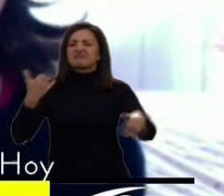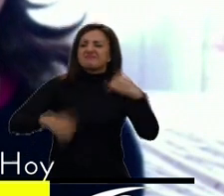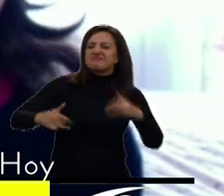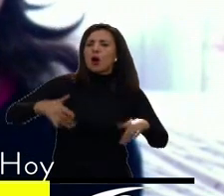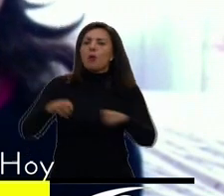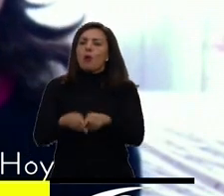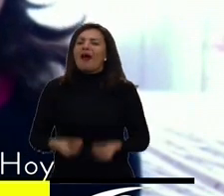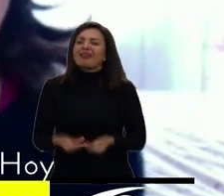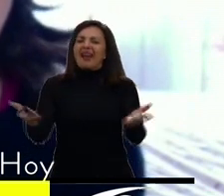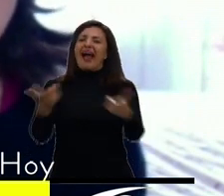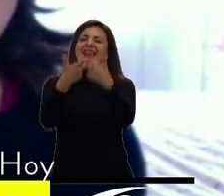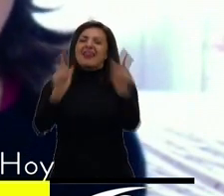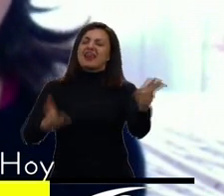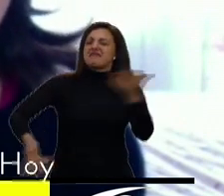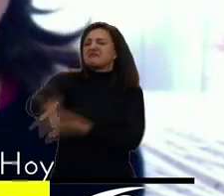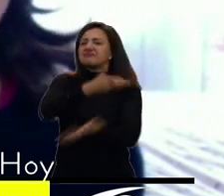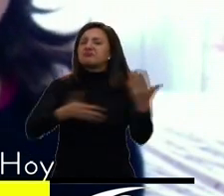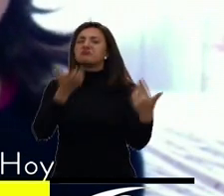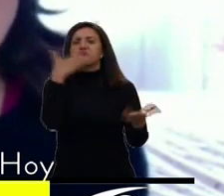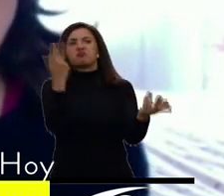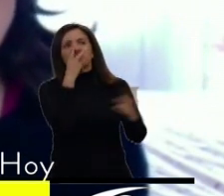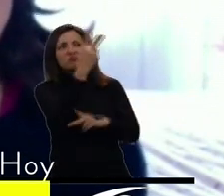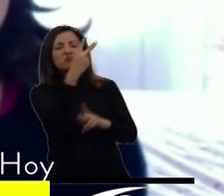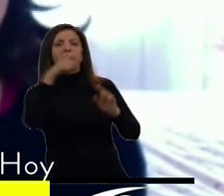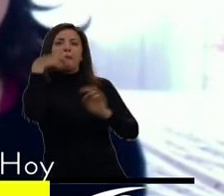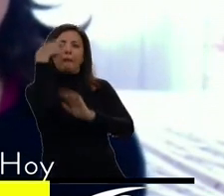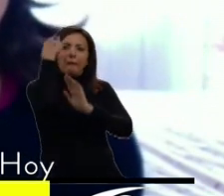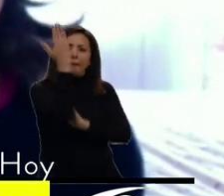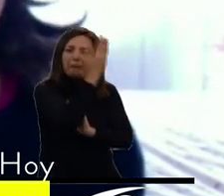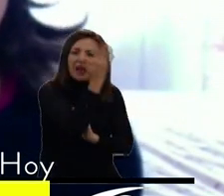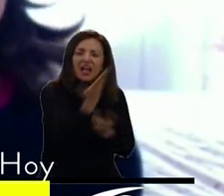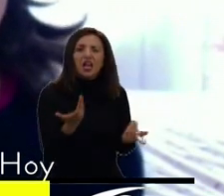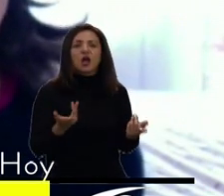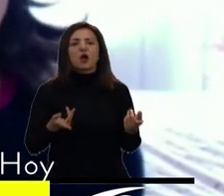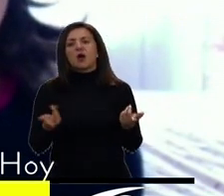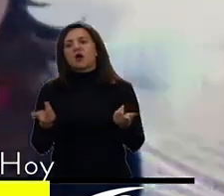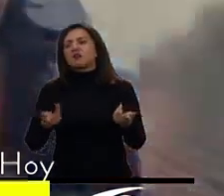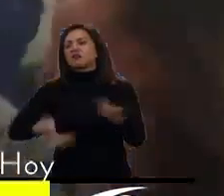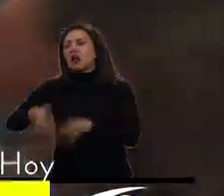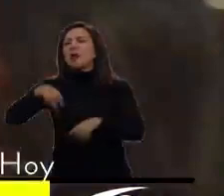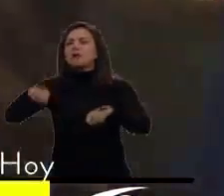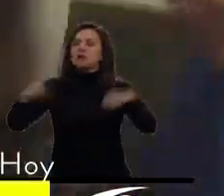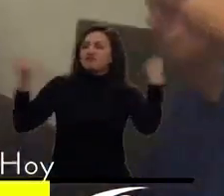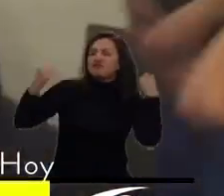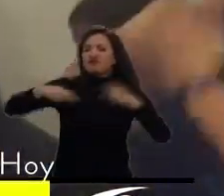libres, tienen películas, bailamos también, procuramos que se muevan un poco.